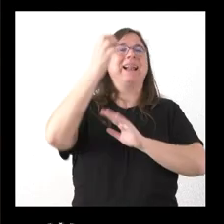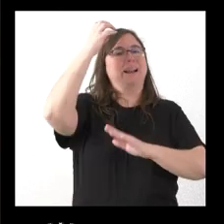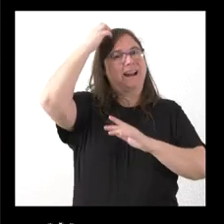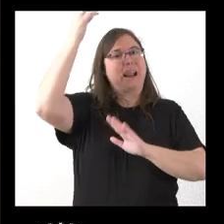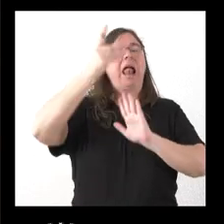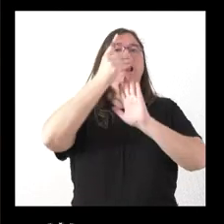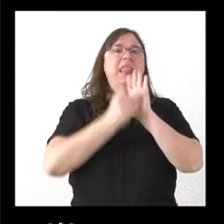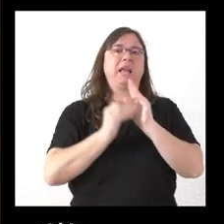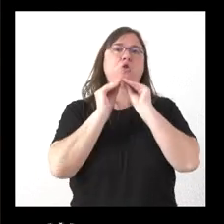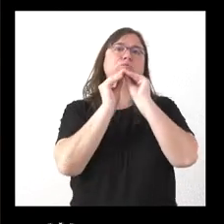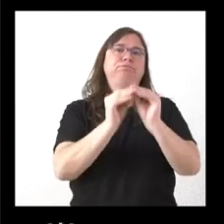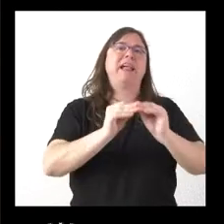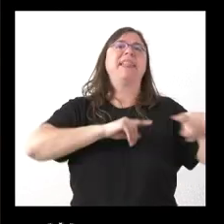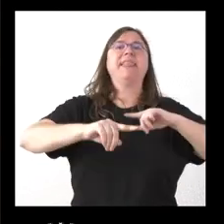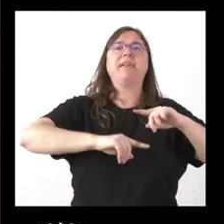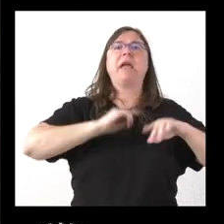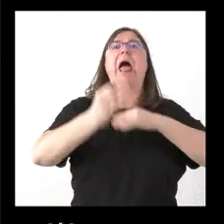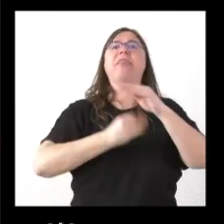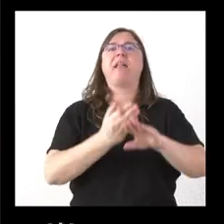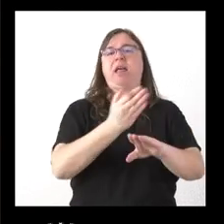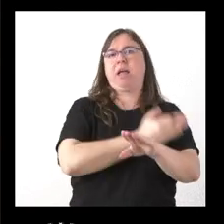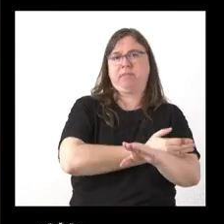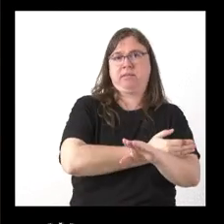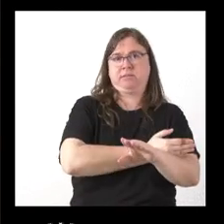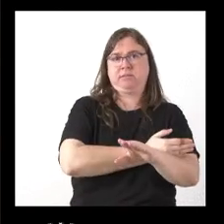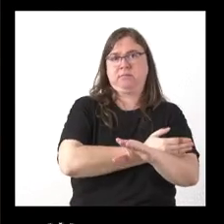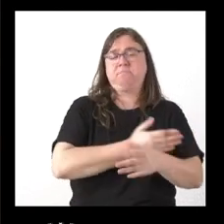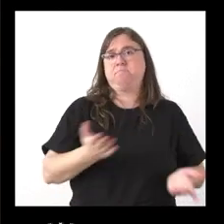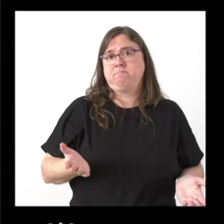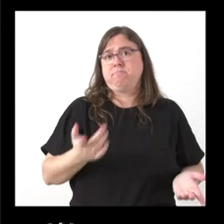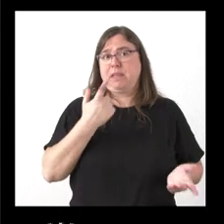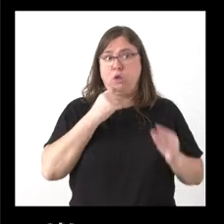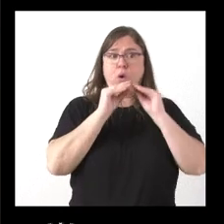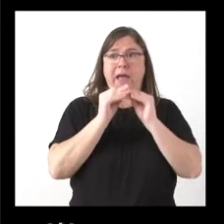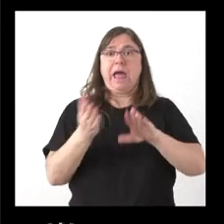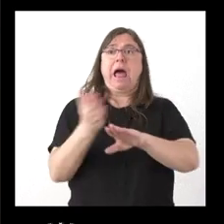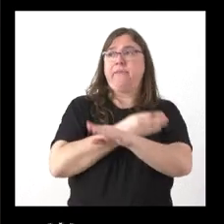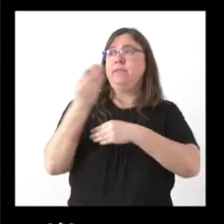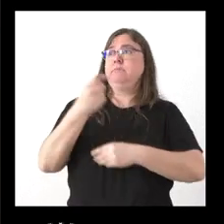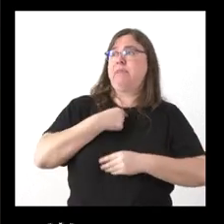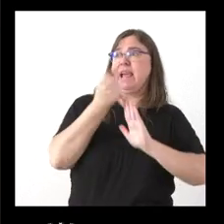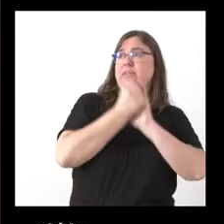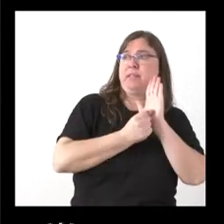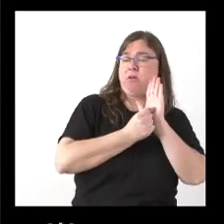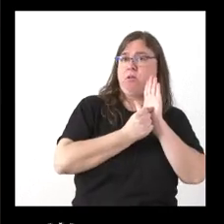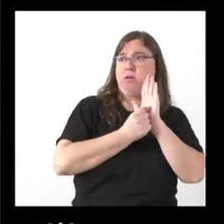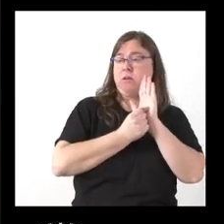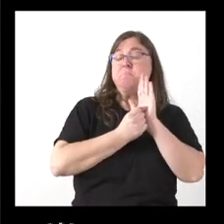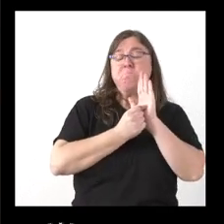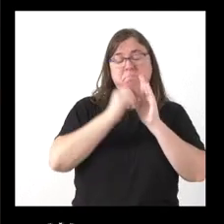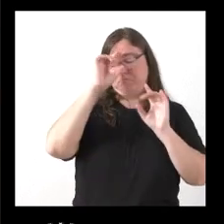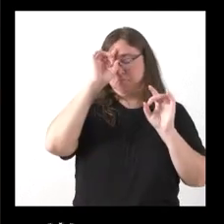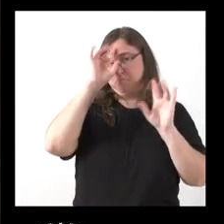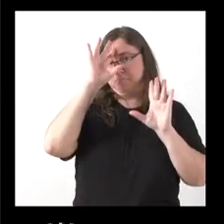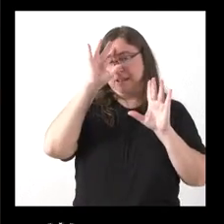la elaboración de estos planes con carácter previo ha dicho a dichas elaboraciones de los planes por lo tanto parece sorprendente